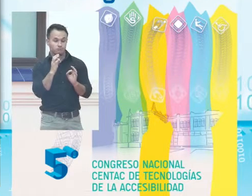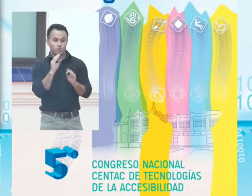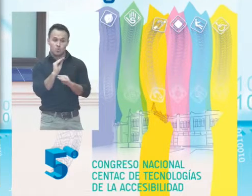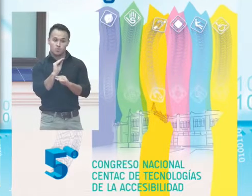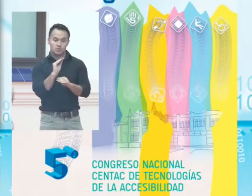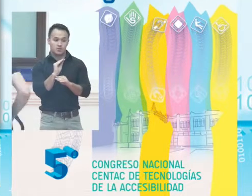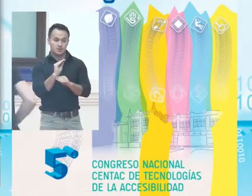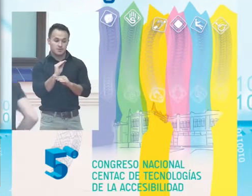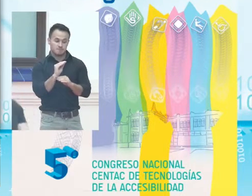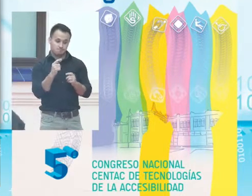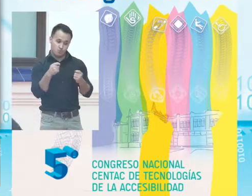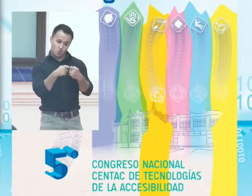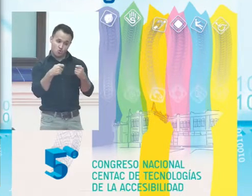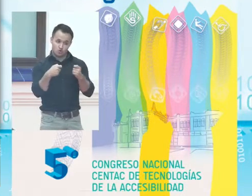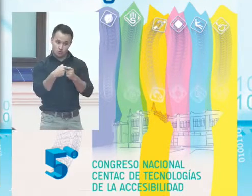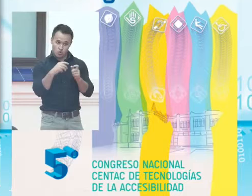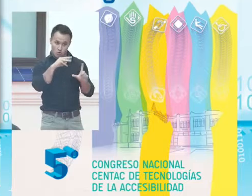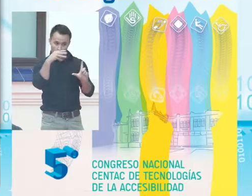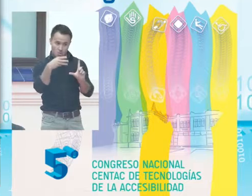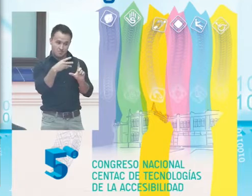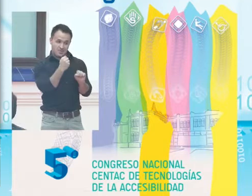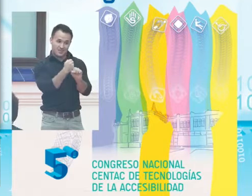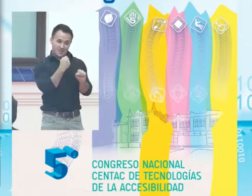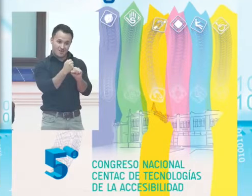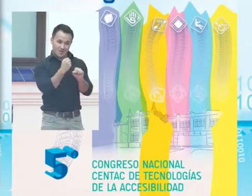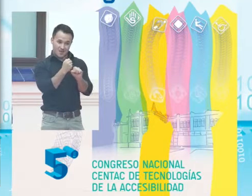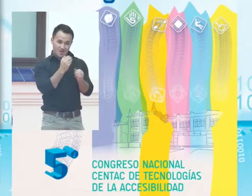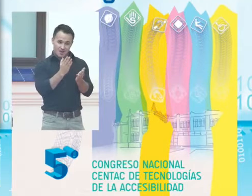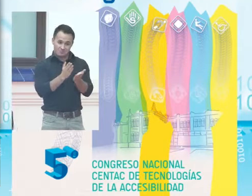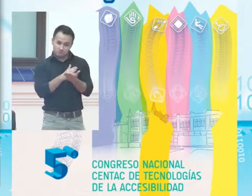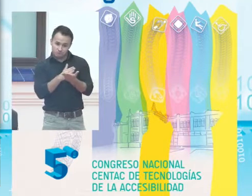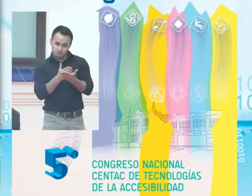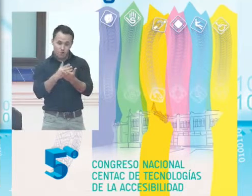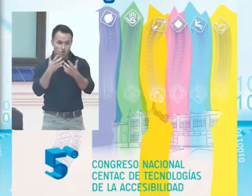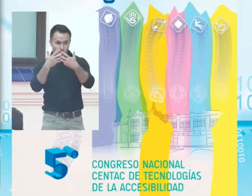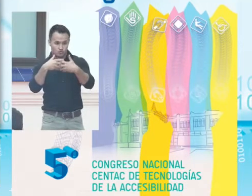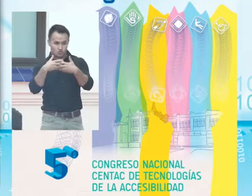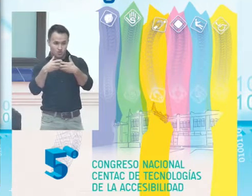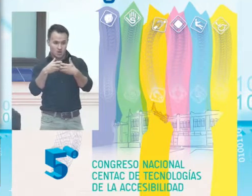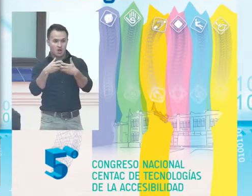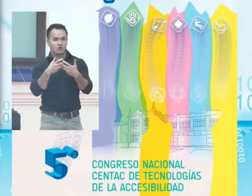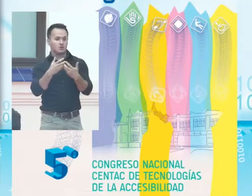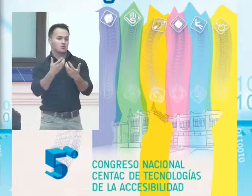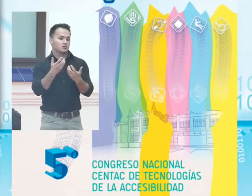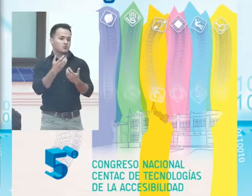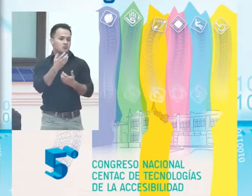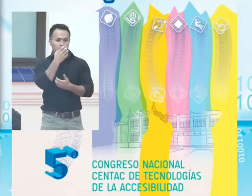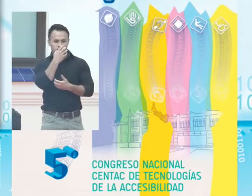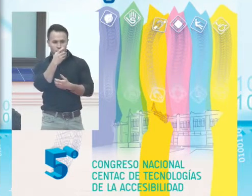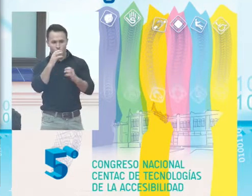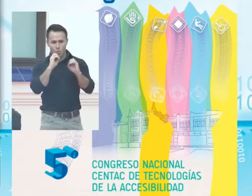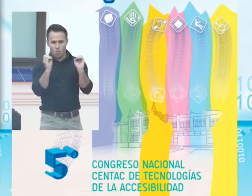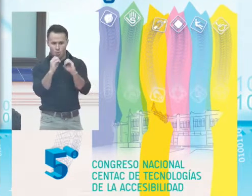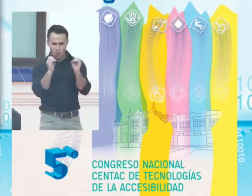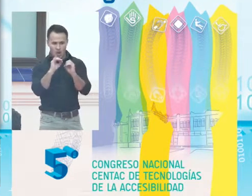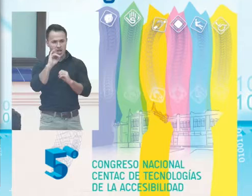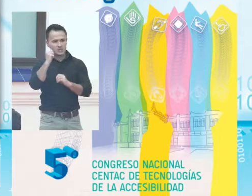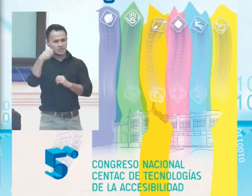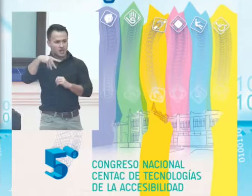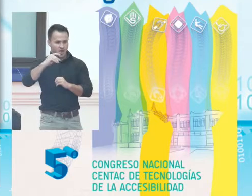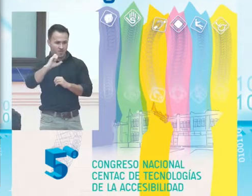que trabaja a través de los industriales, los Google, los Yandex, los Microsoft, IBM,